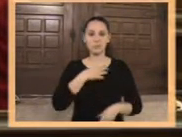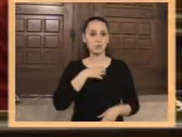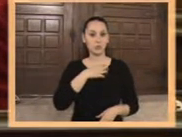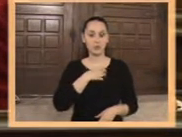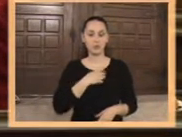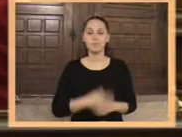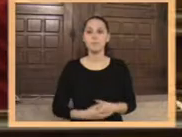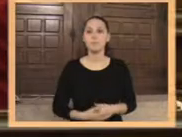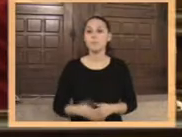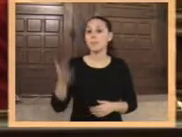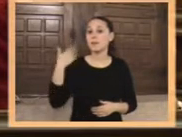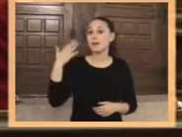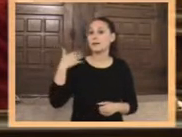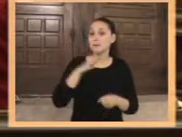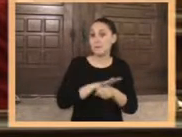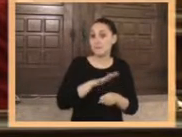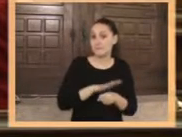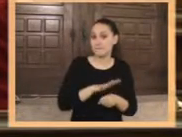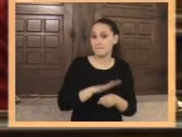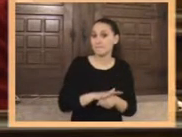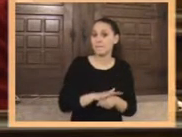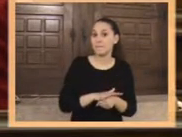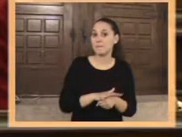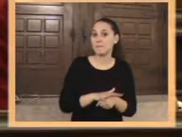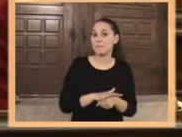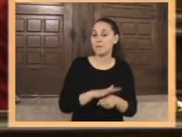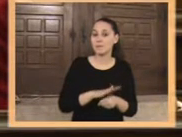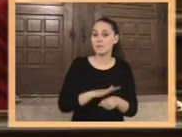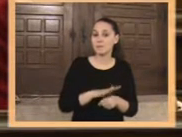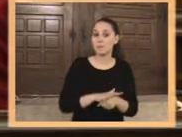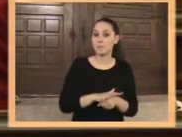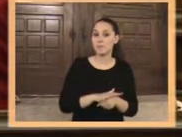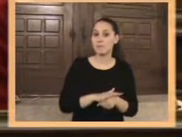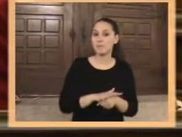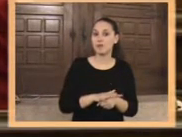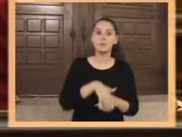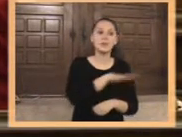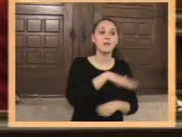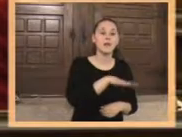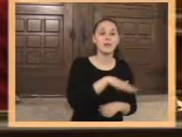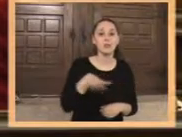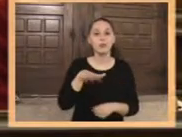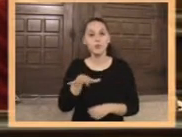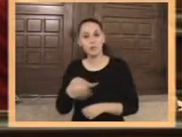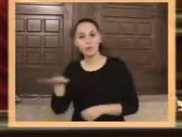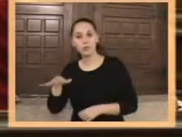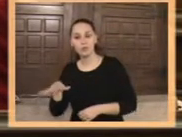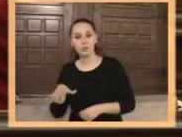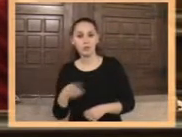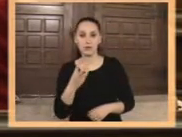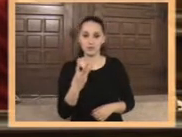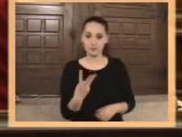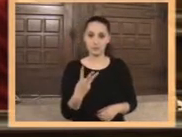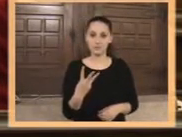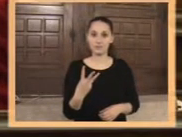Antes, todos los martes del año no coincidentes con festivos. Hablaba de la Plaza de San Pedro, la Puerta del Sol, aledaños y el Rincón de San